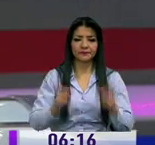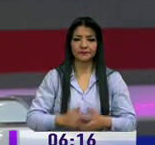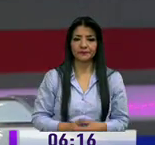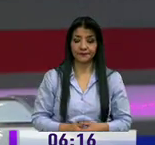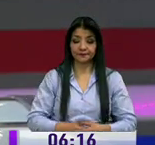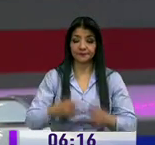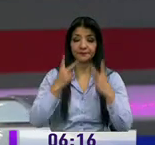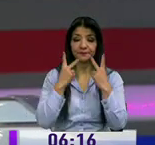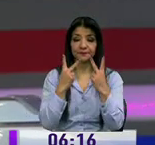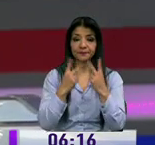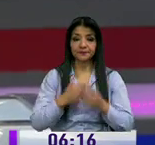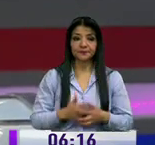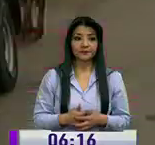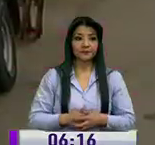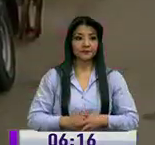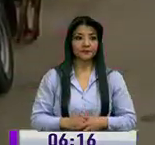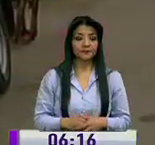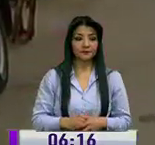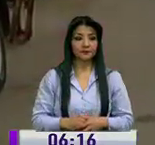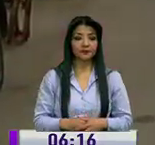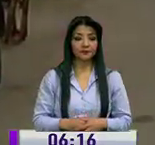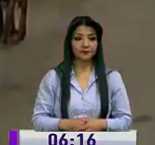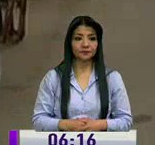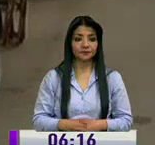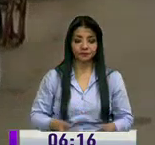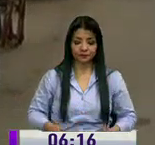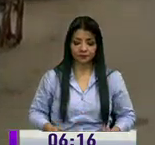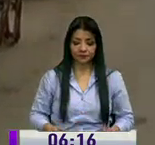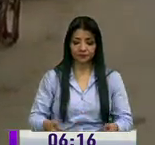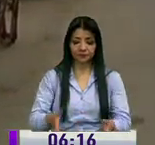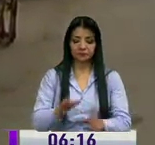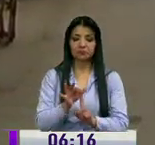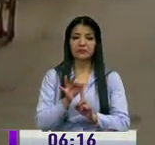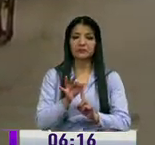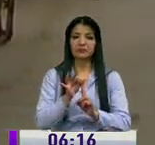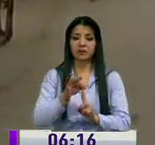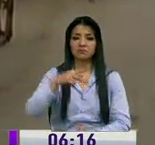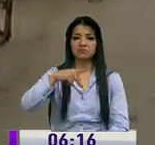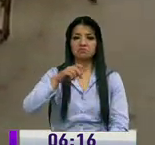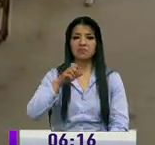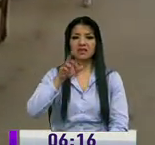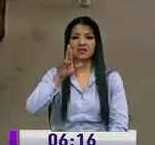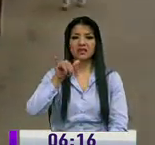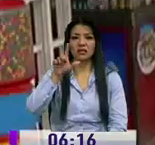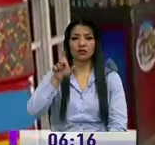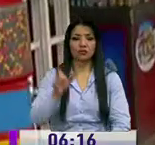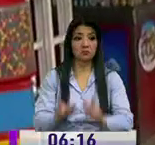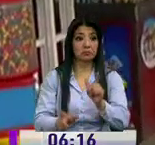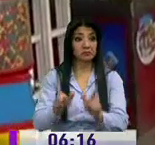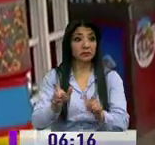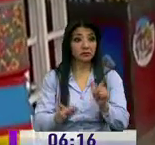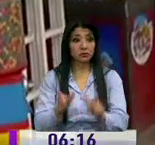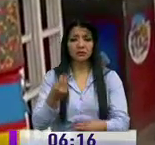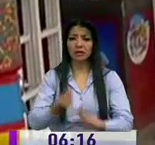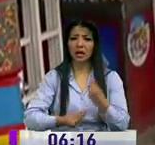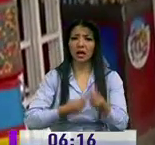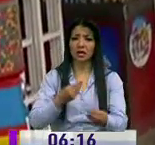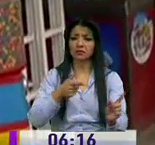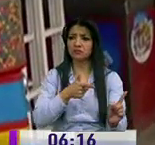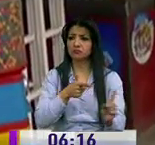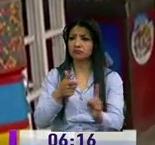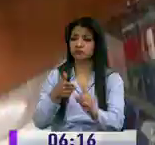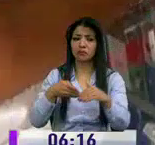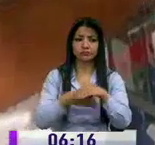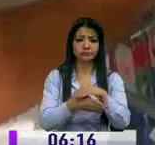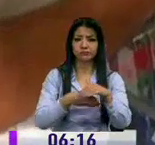Veamos. Esta es la calle principal de Petrillo, donde los delincuentes últimamente han comenzado a provocar temor en esta zona